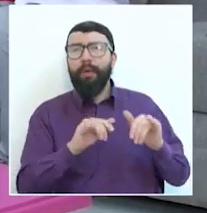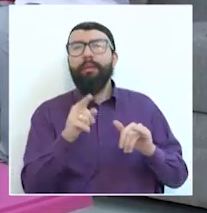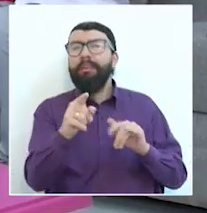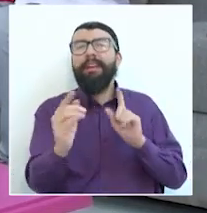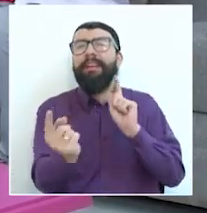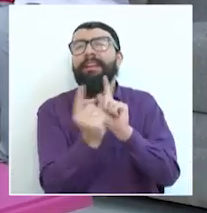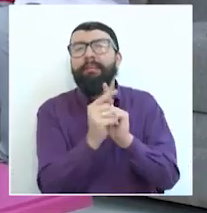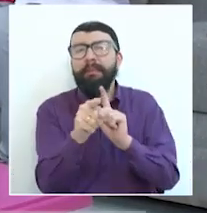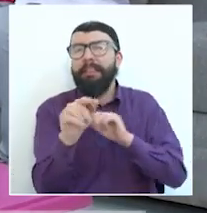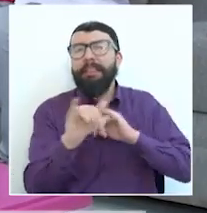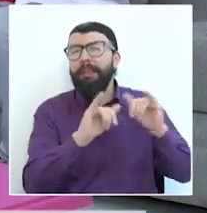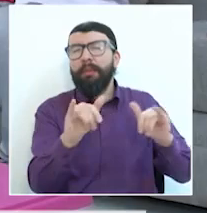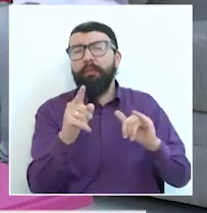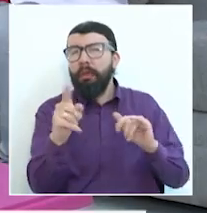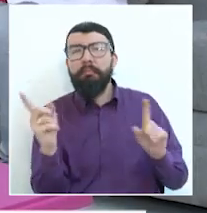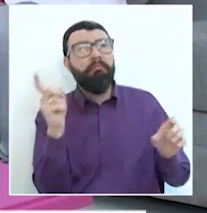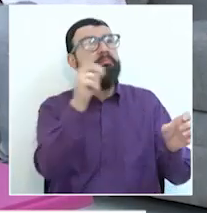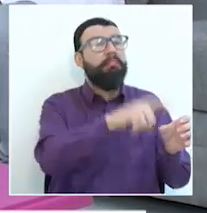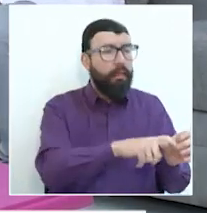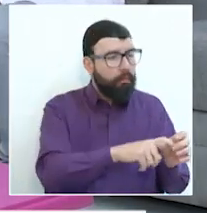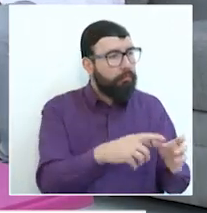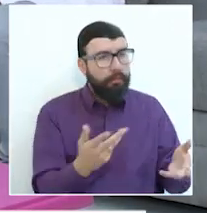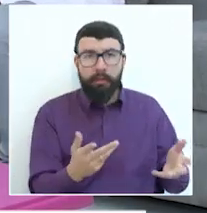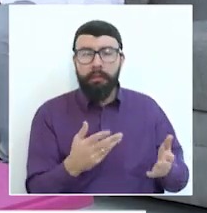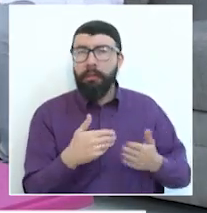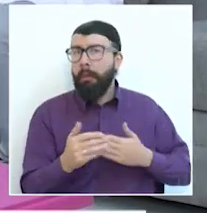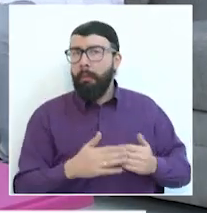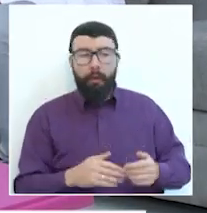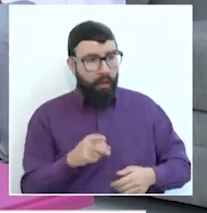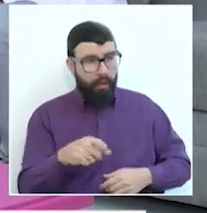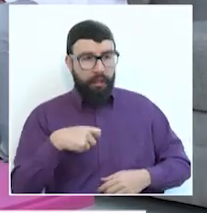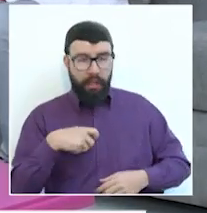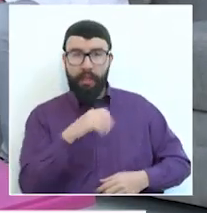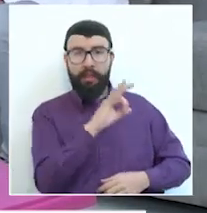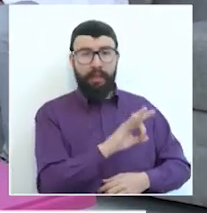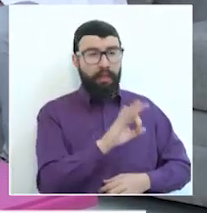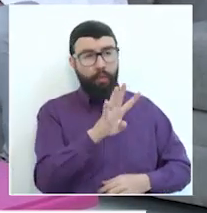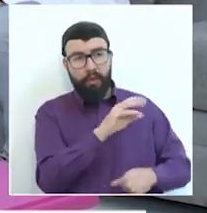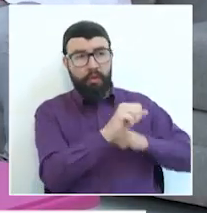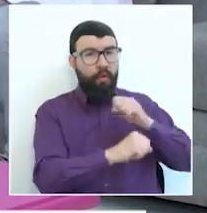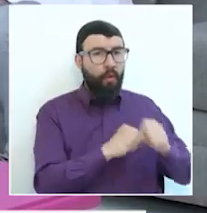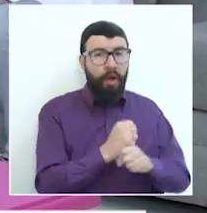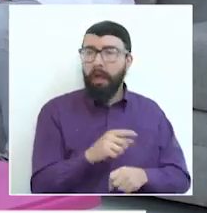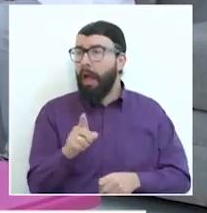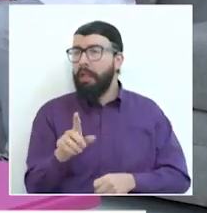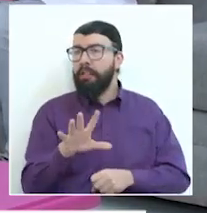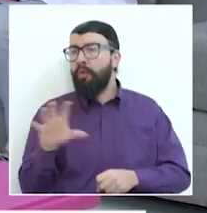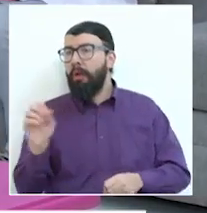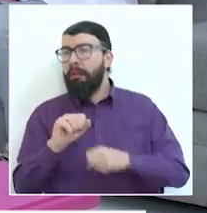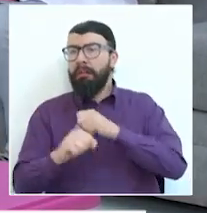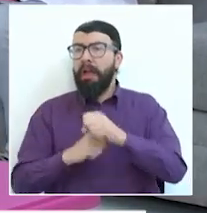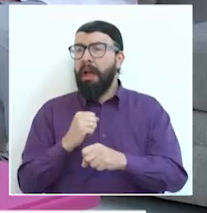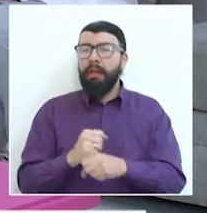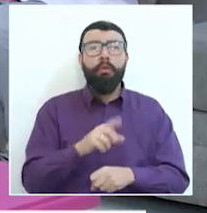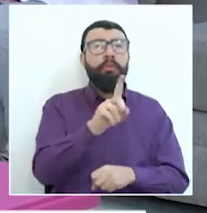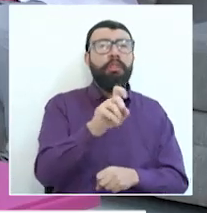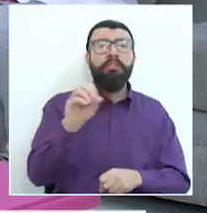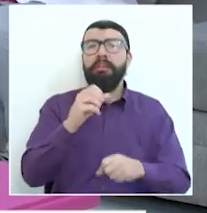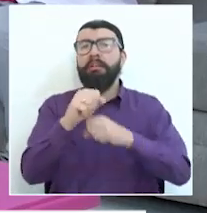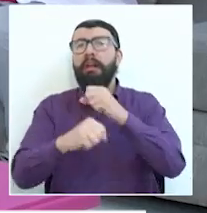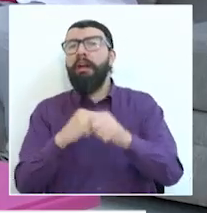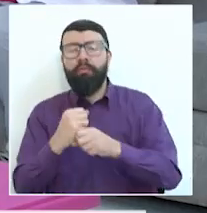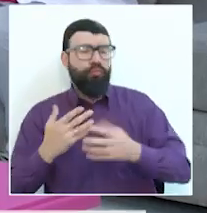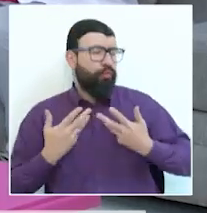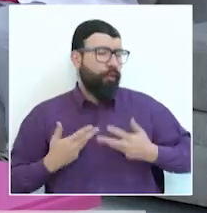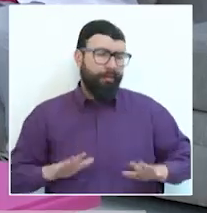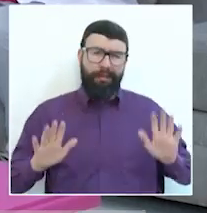sus casas. Vuelvo y repito, independiente que él tenga 30 y punta o él tenga 50 o 60, esto no es de edad,